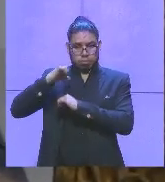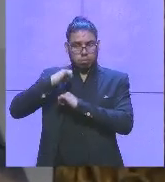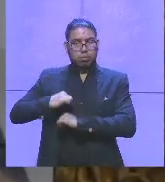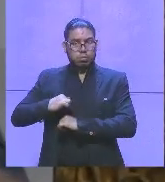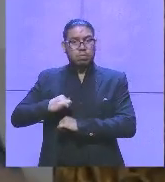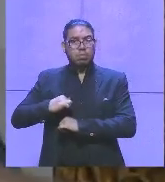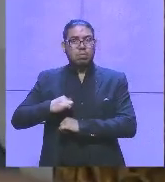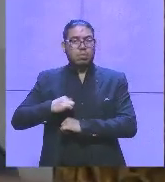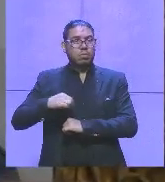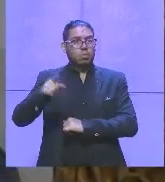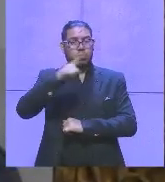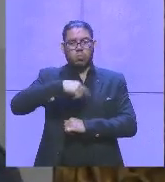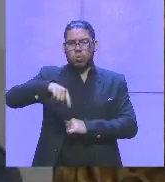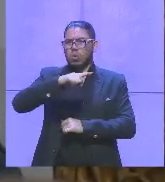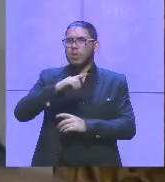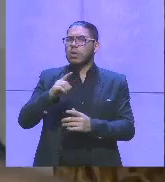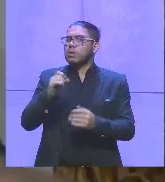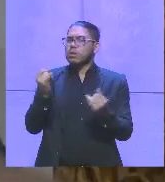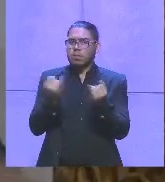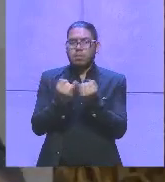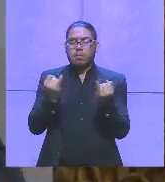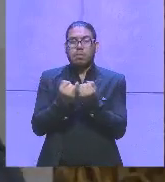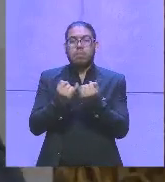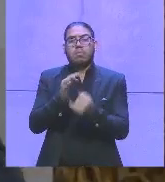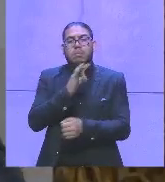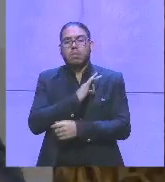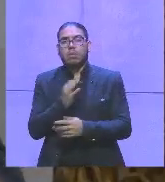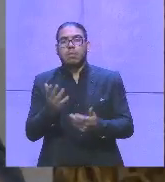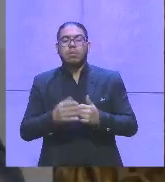país, pero las autoridades judiciales, digamos, tienen